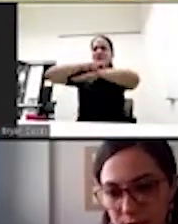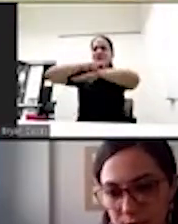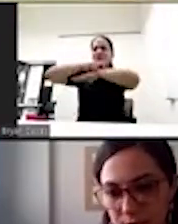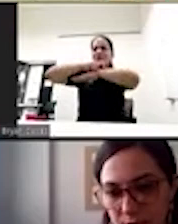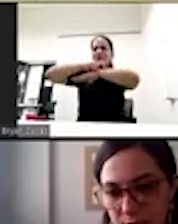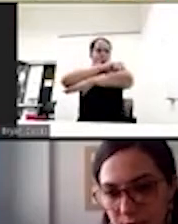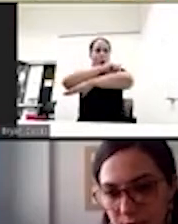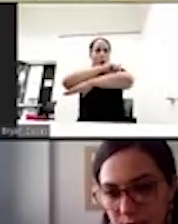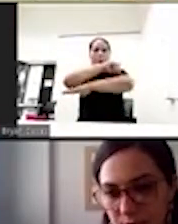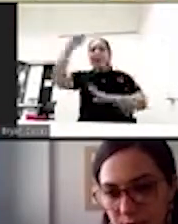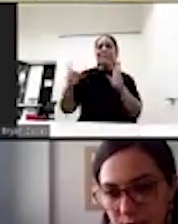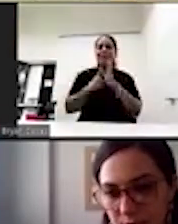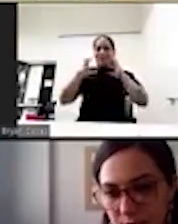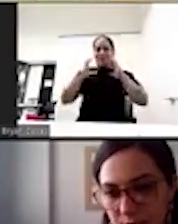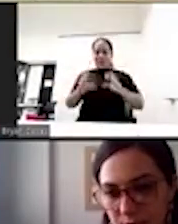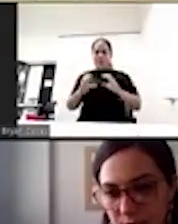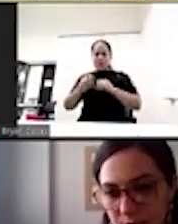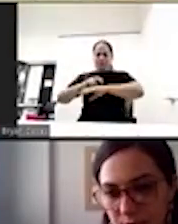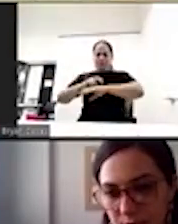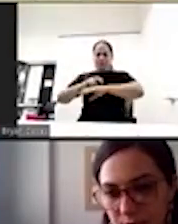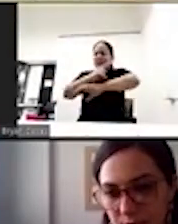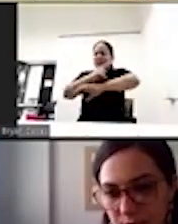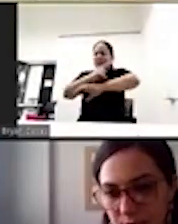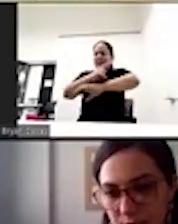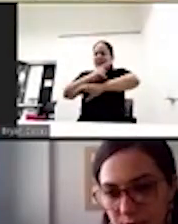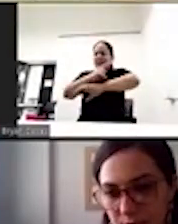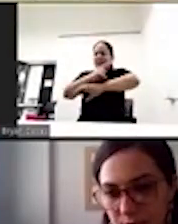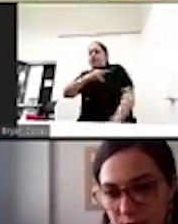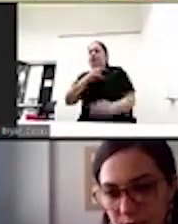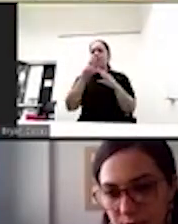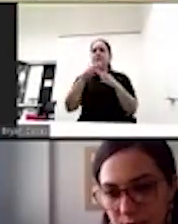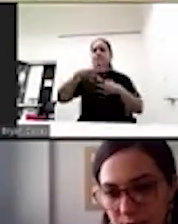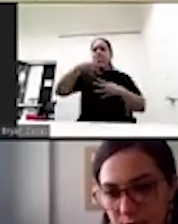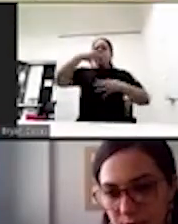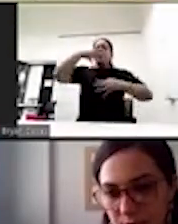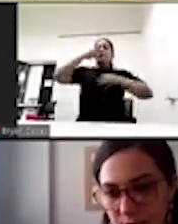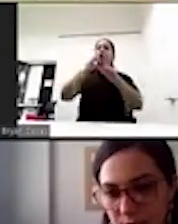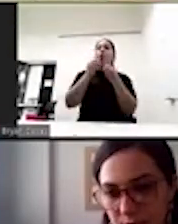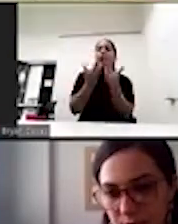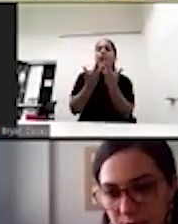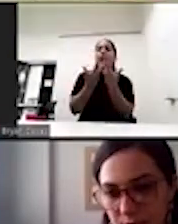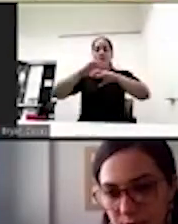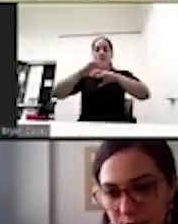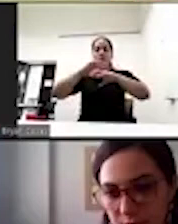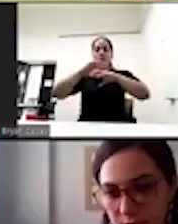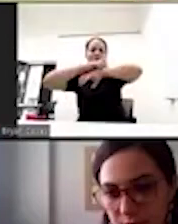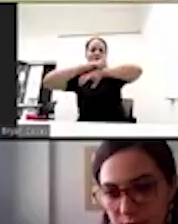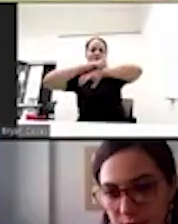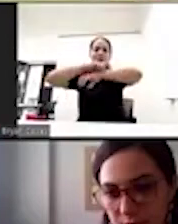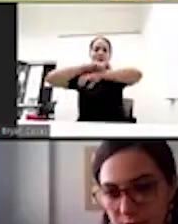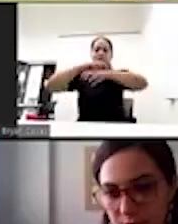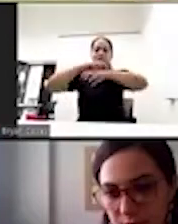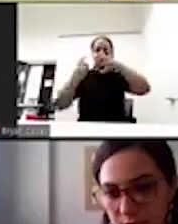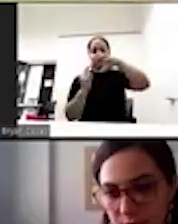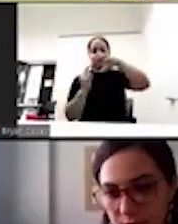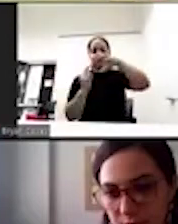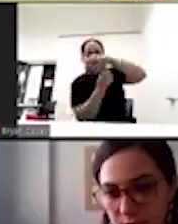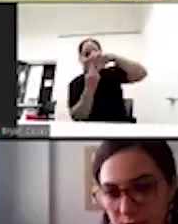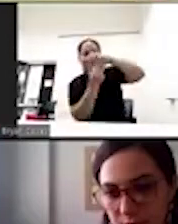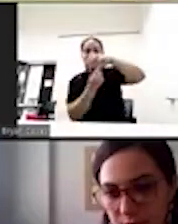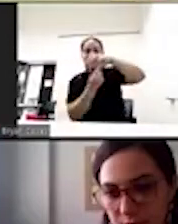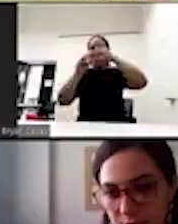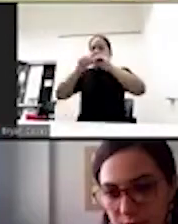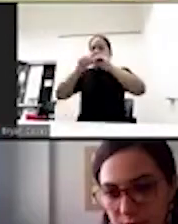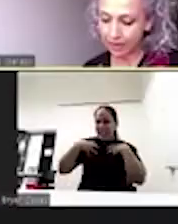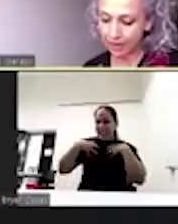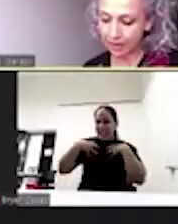Pude sentir el movimiento de su respiración, la textura del cuerpo por debajo pegado al mío. Y enseguida entendí